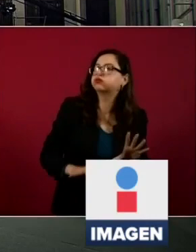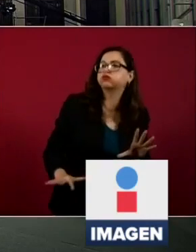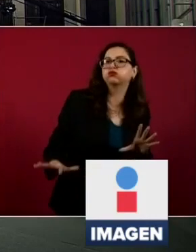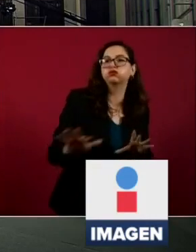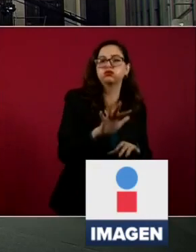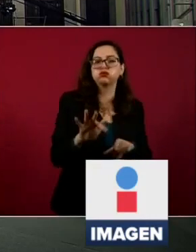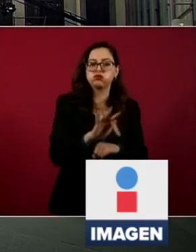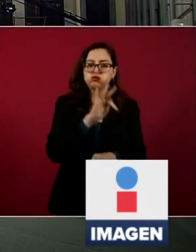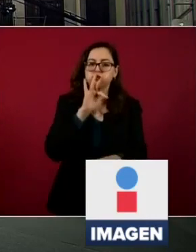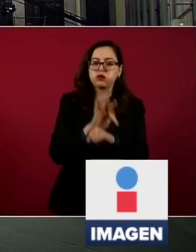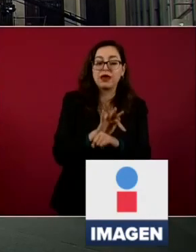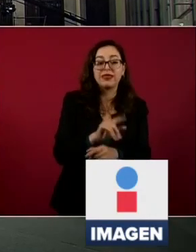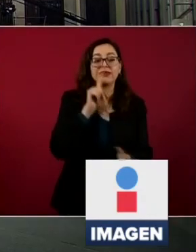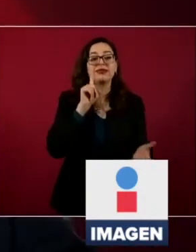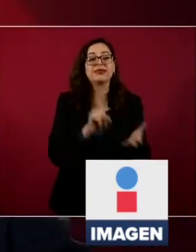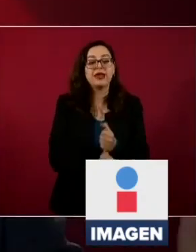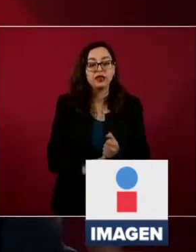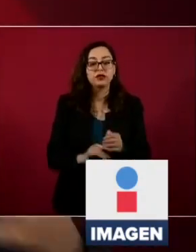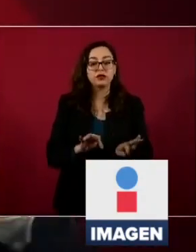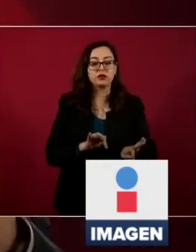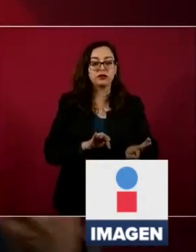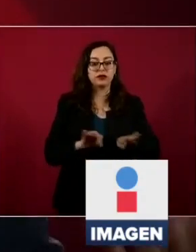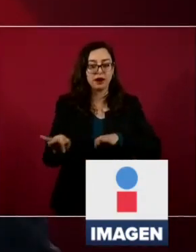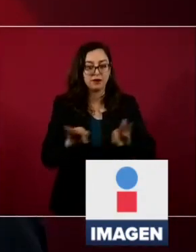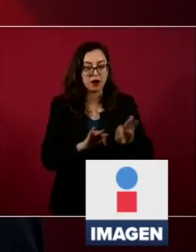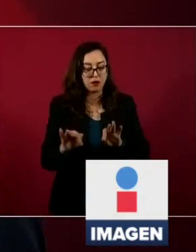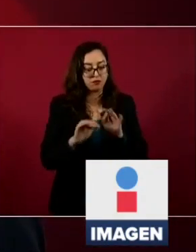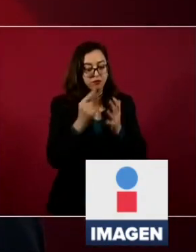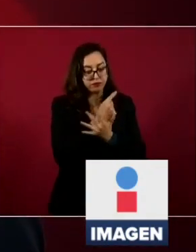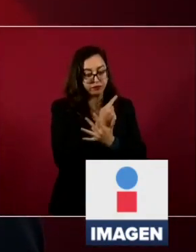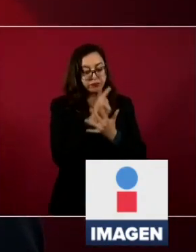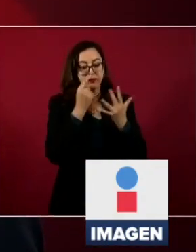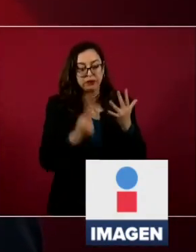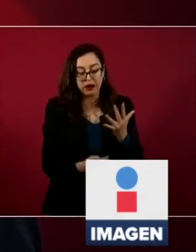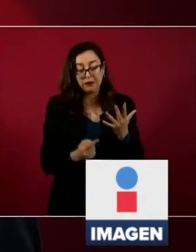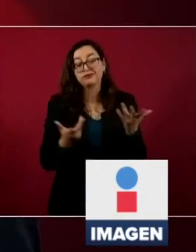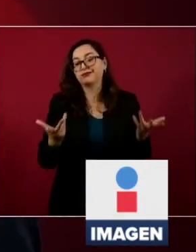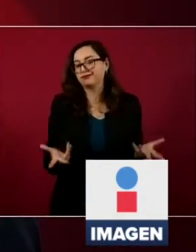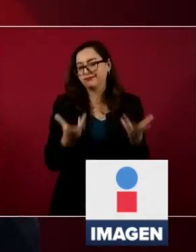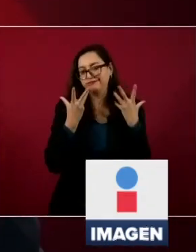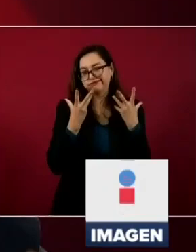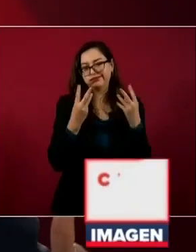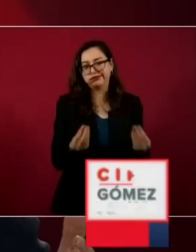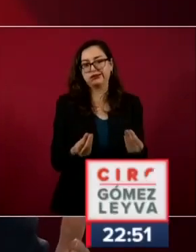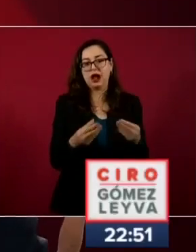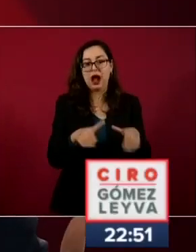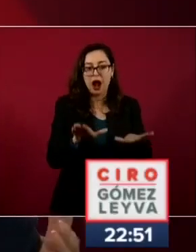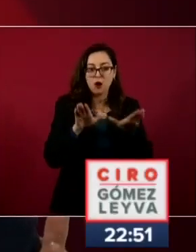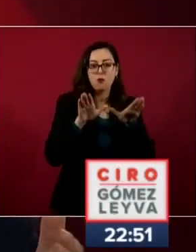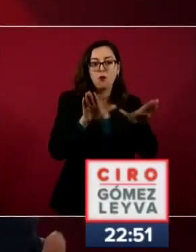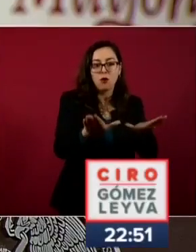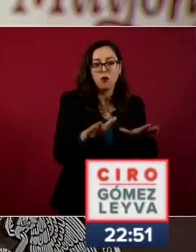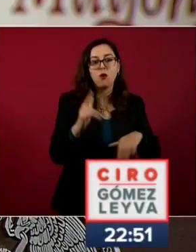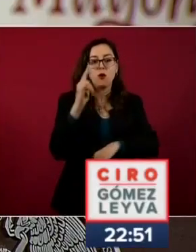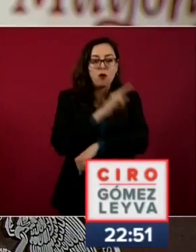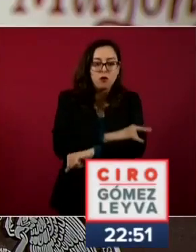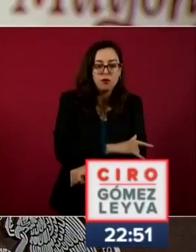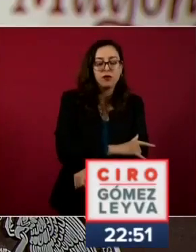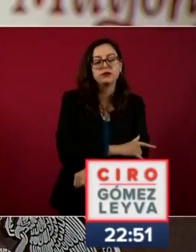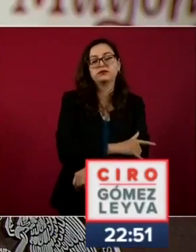las unidades de trabajo, que son muchísimas, incluye los aeropuertos, incluye los aviones. Y hay una serie